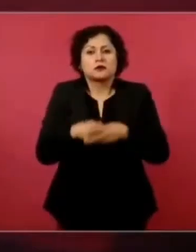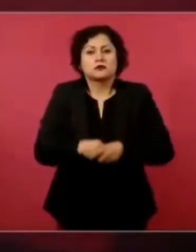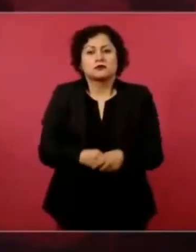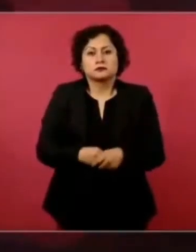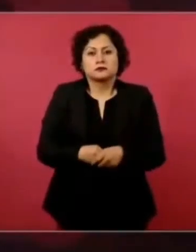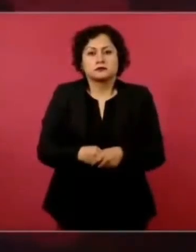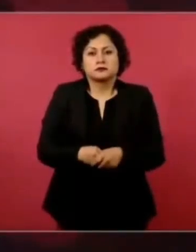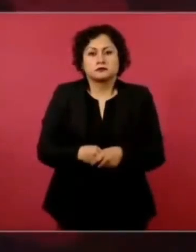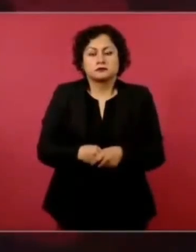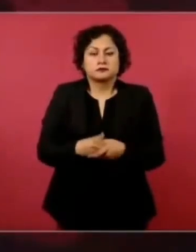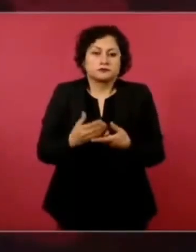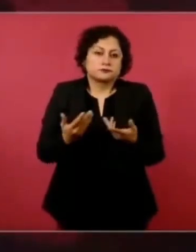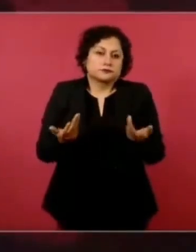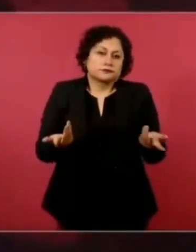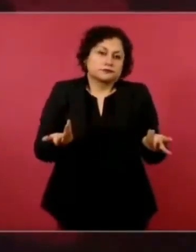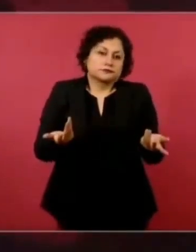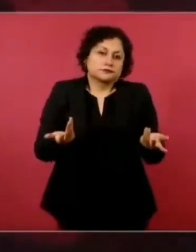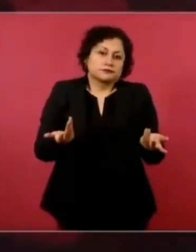Pues soy